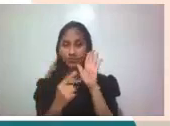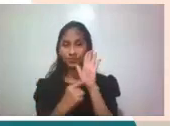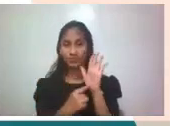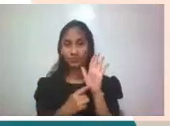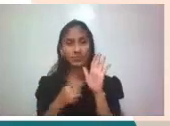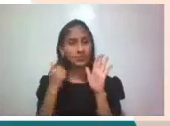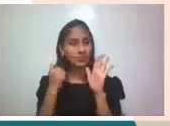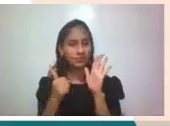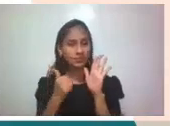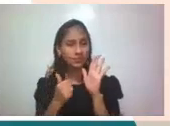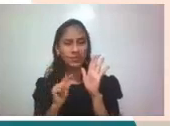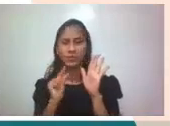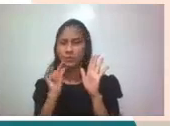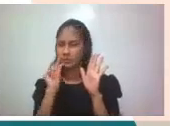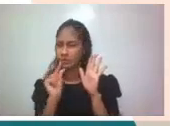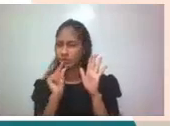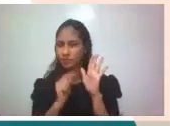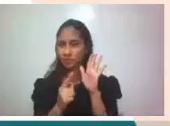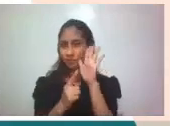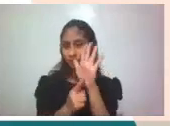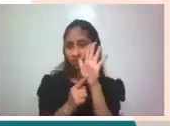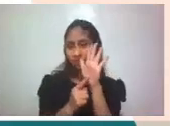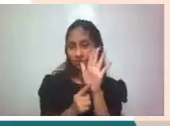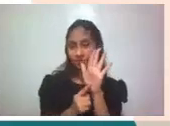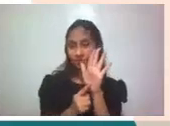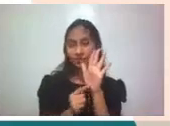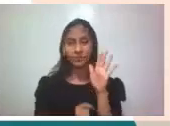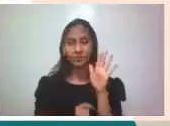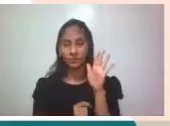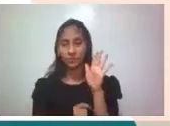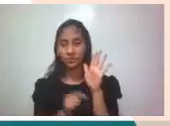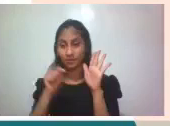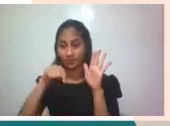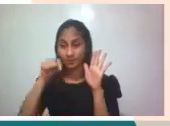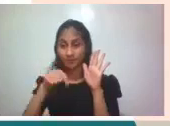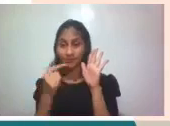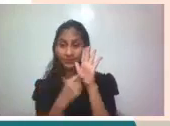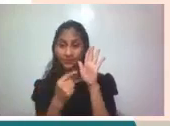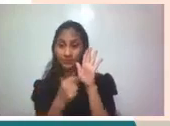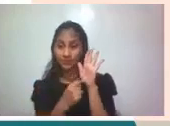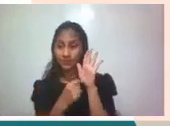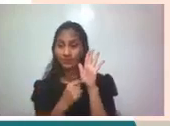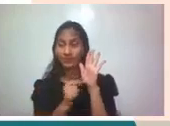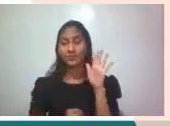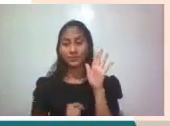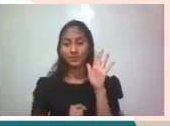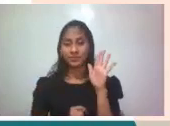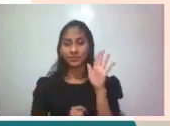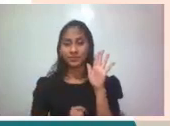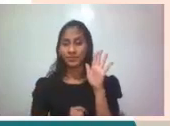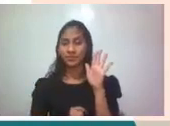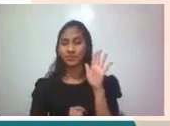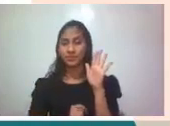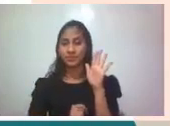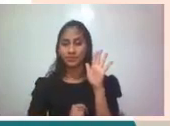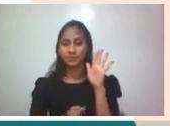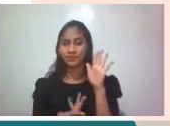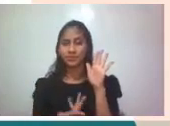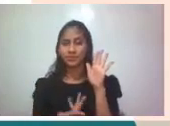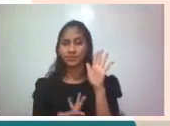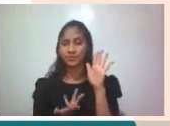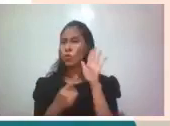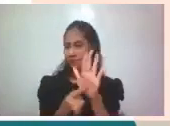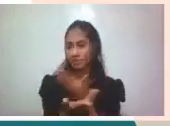Bien, un poco para compartir el contenido de esta herramienta de gestión social, compartimos